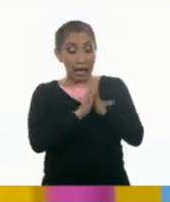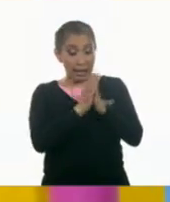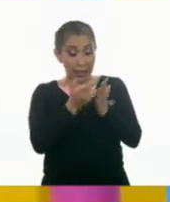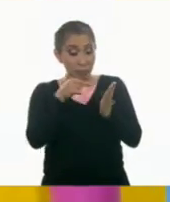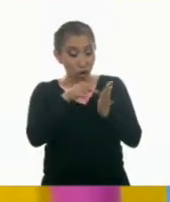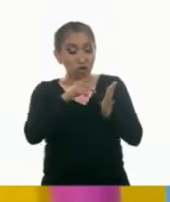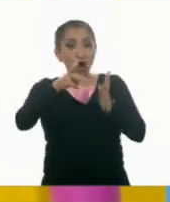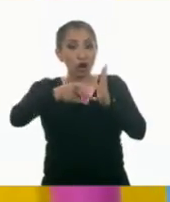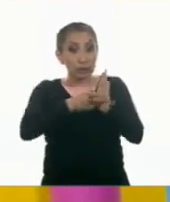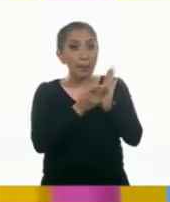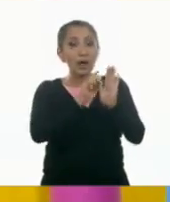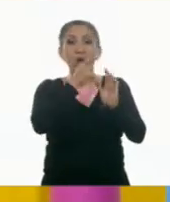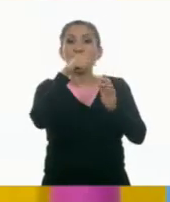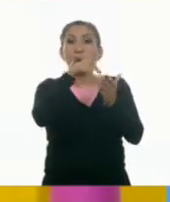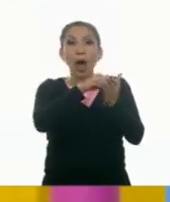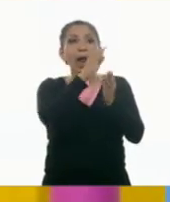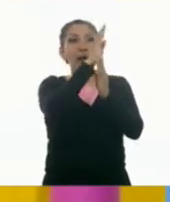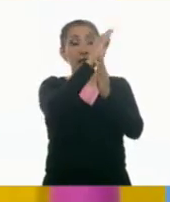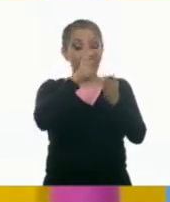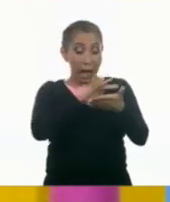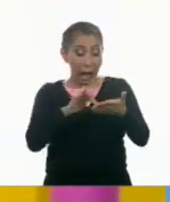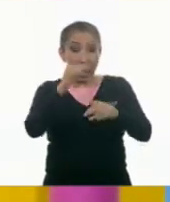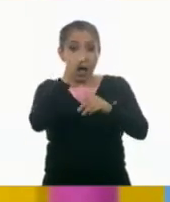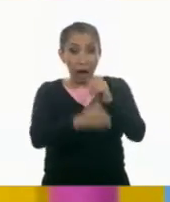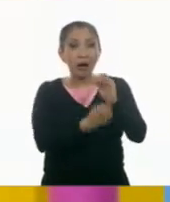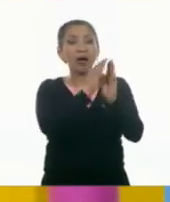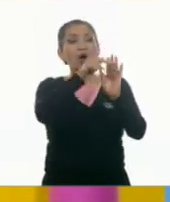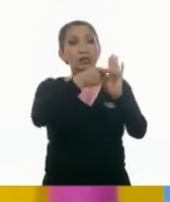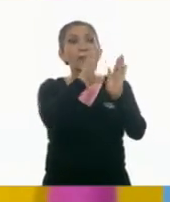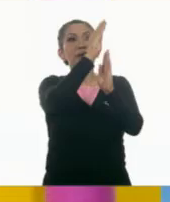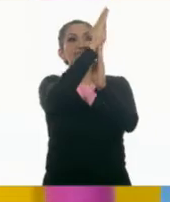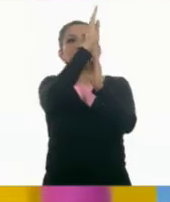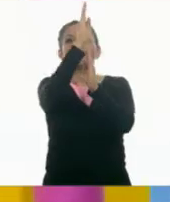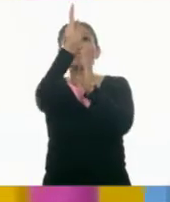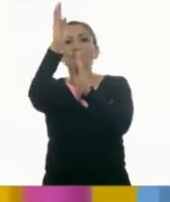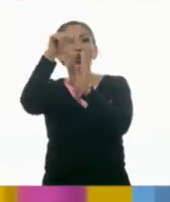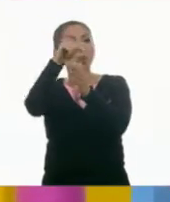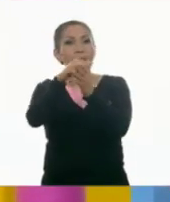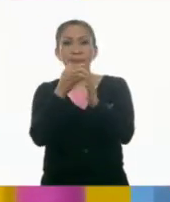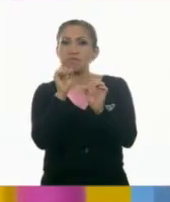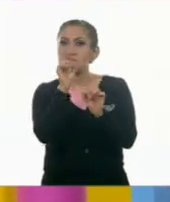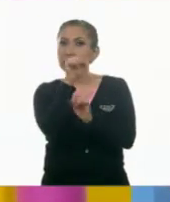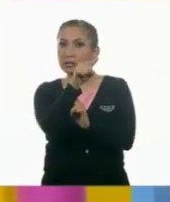libros en su lugar después de leerlos. Y claro,